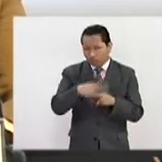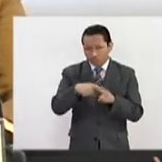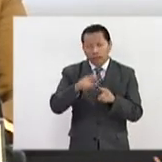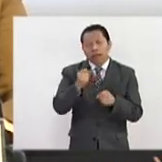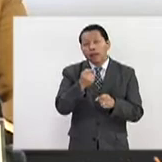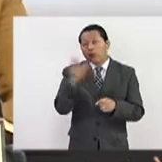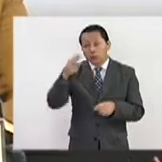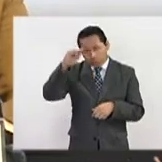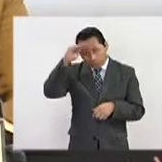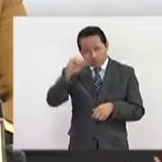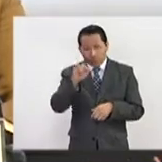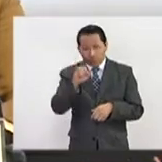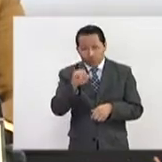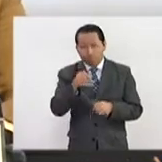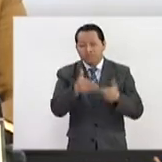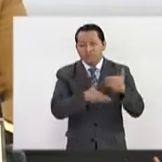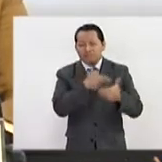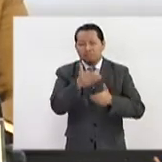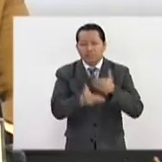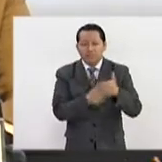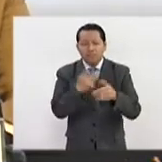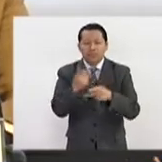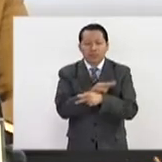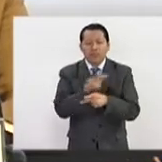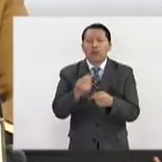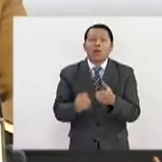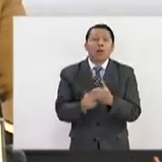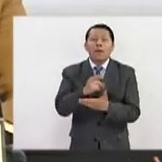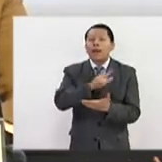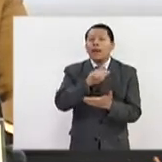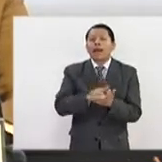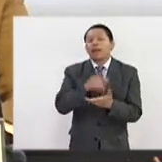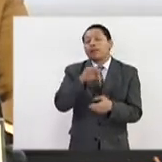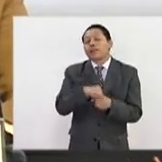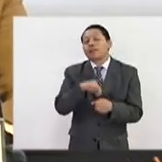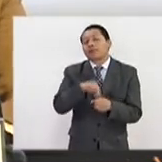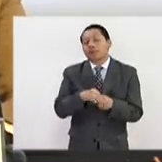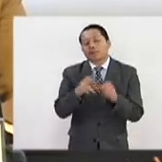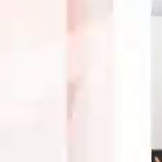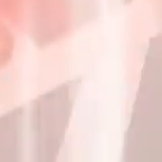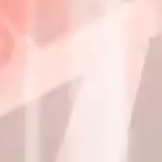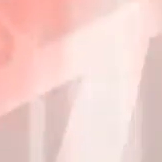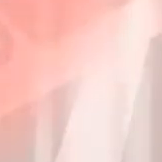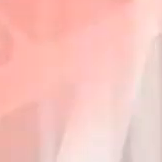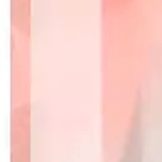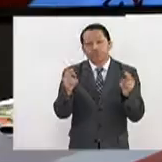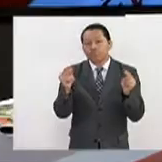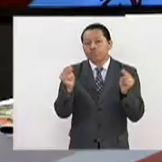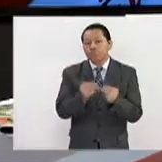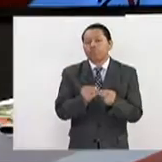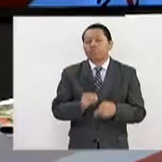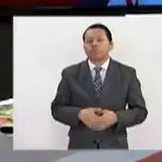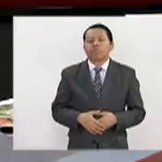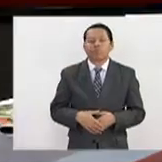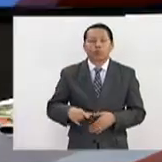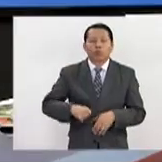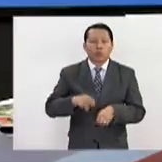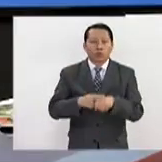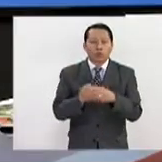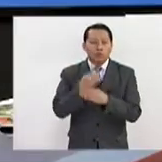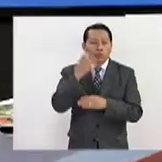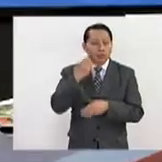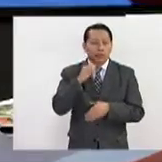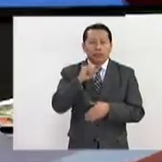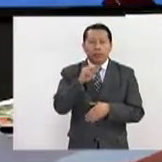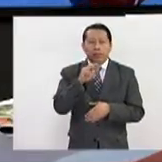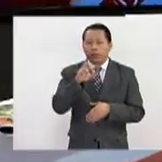sí, y en consecuencia demandan una nueva ley electoral, una nueva reforma. El gobernador de Nuevo León,